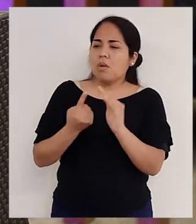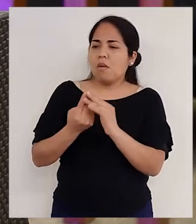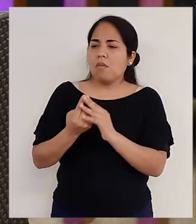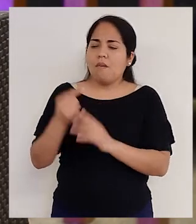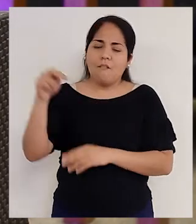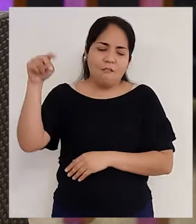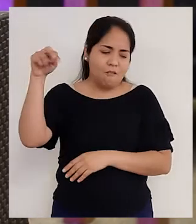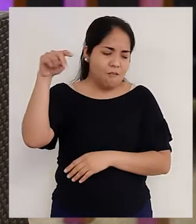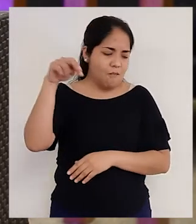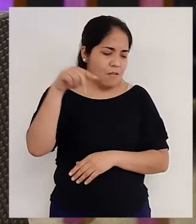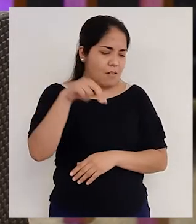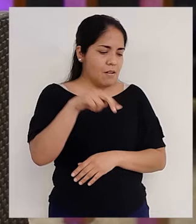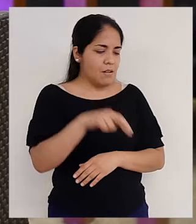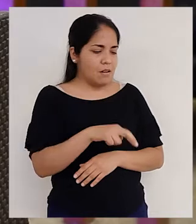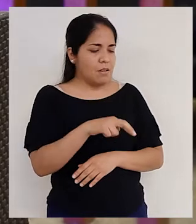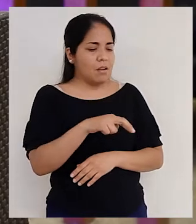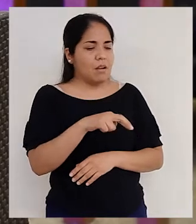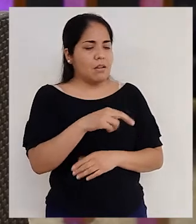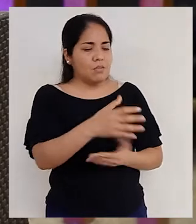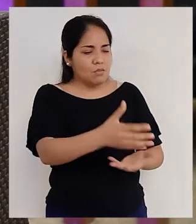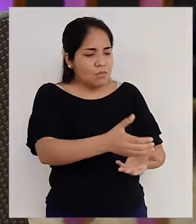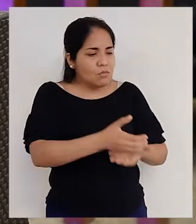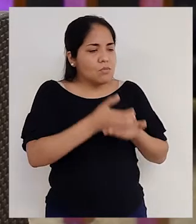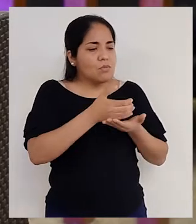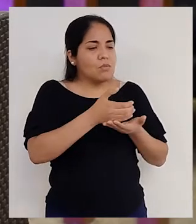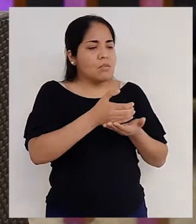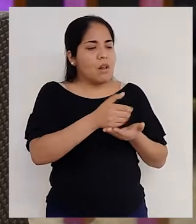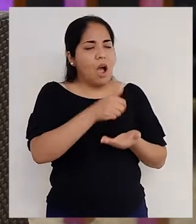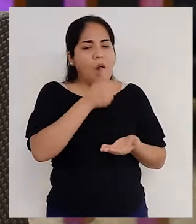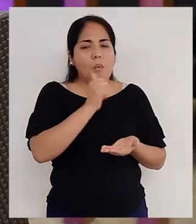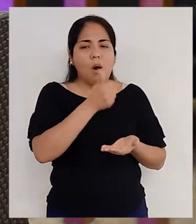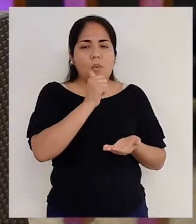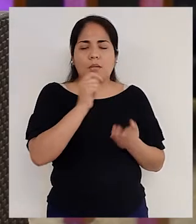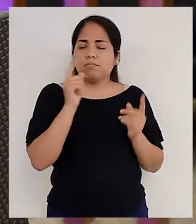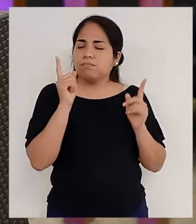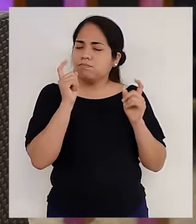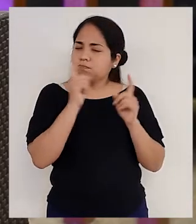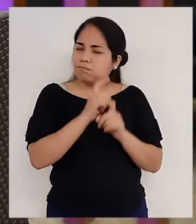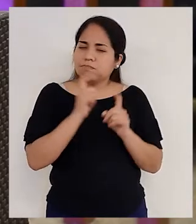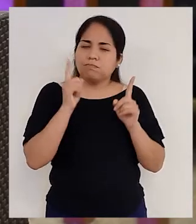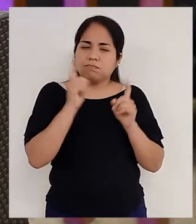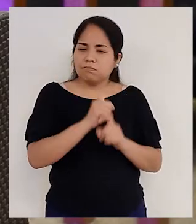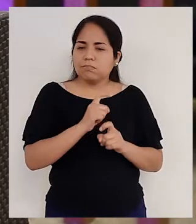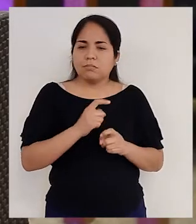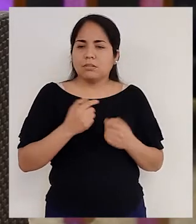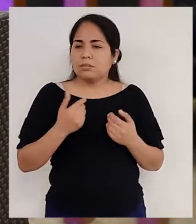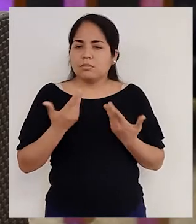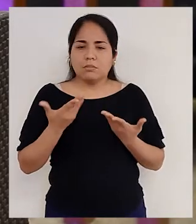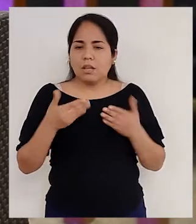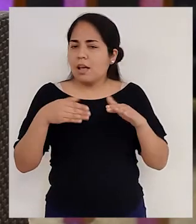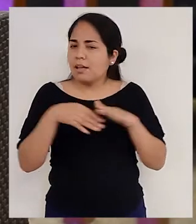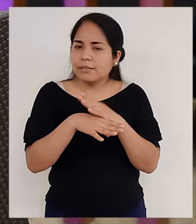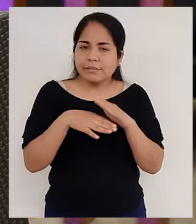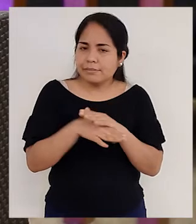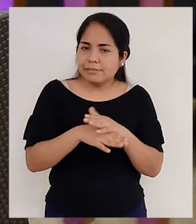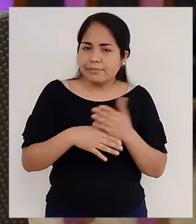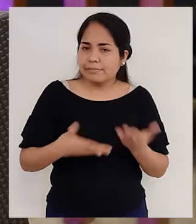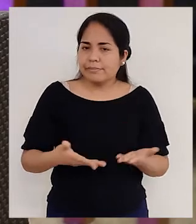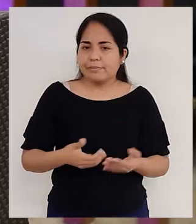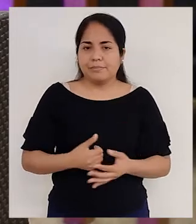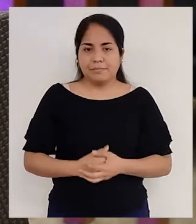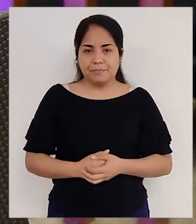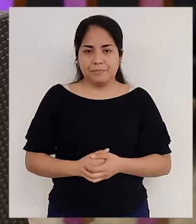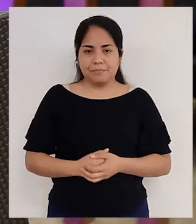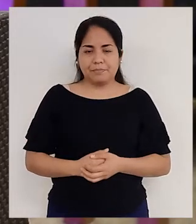con discapacidad, no podían bajar hasta donde estaban trayendo el agua. Así es. Y lamentablemente no podían y no tenían ese